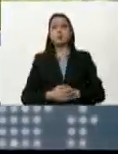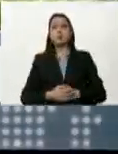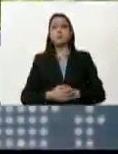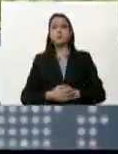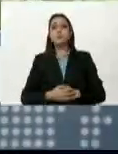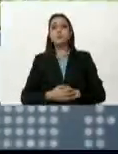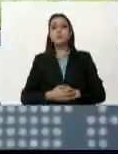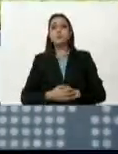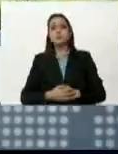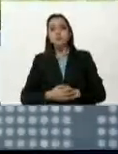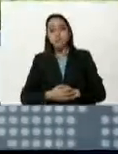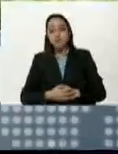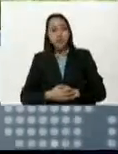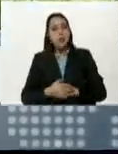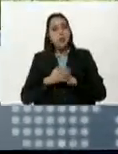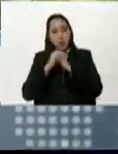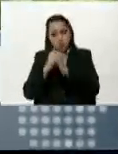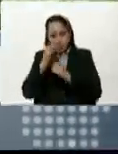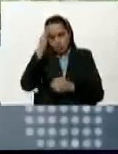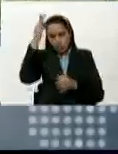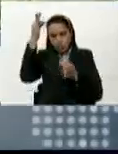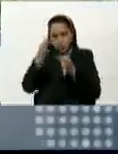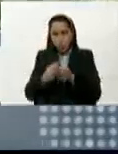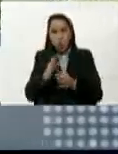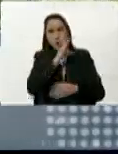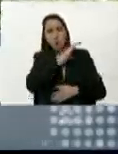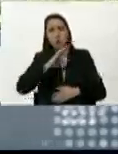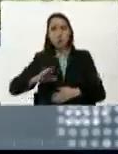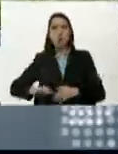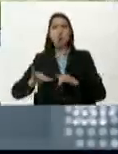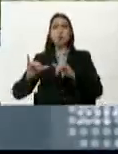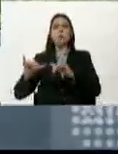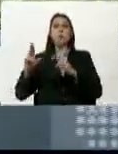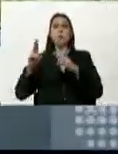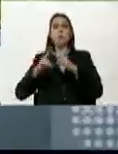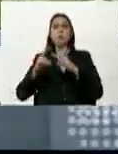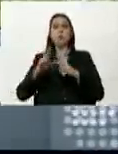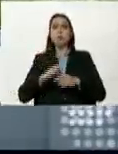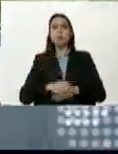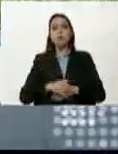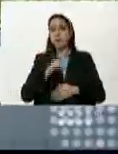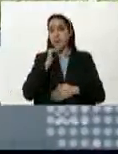y sus gestos de veneración al santo cristo de la grita bolívar